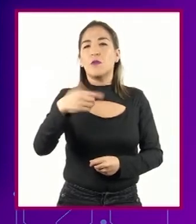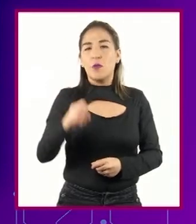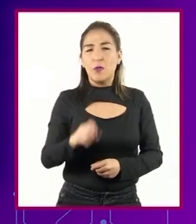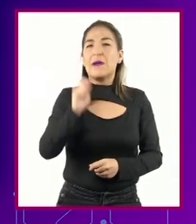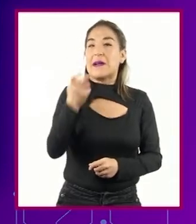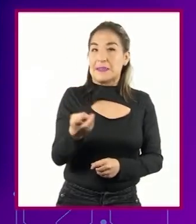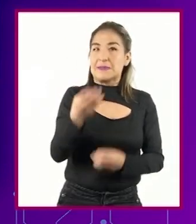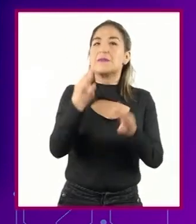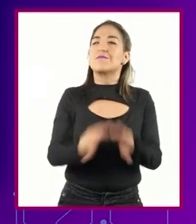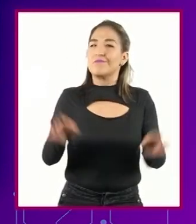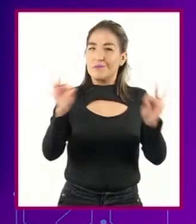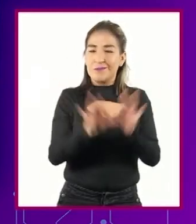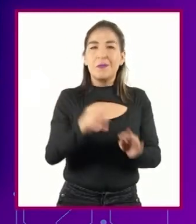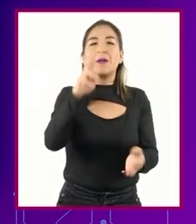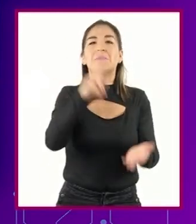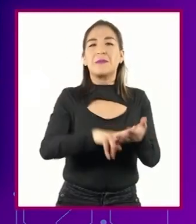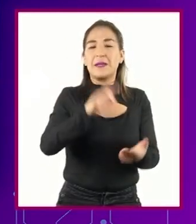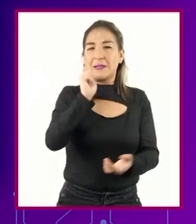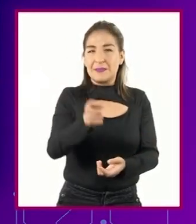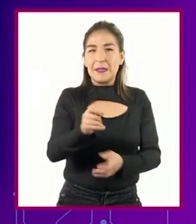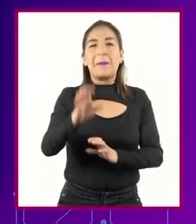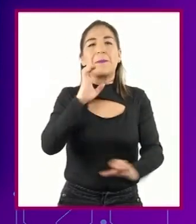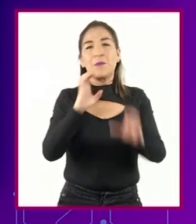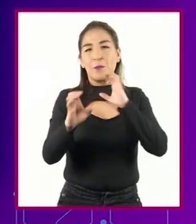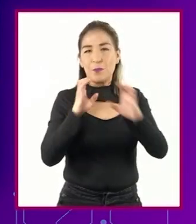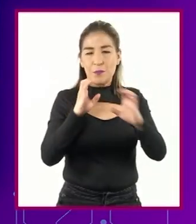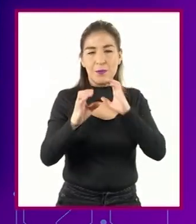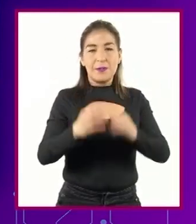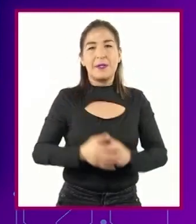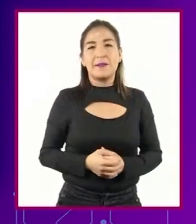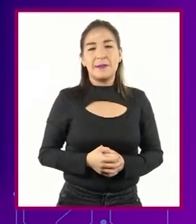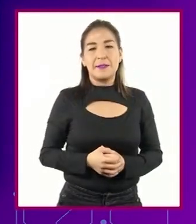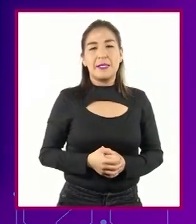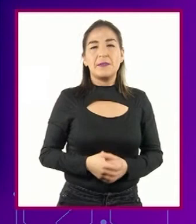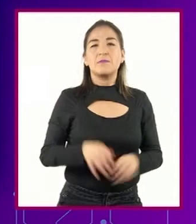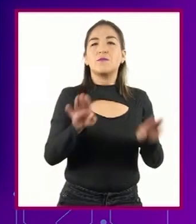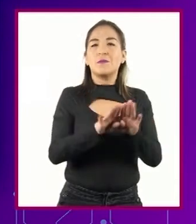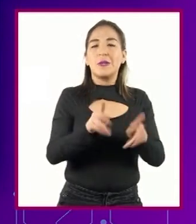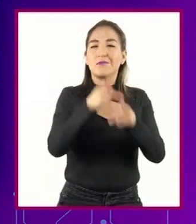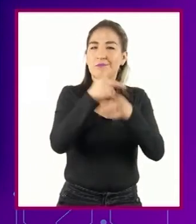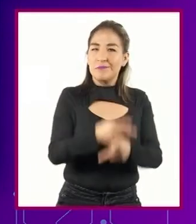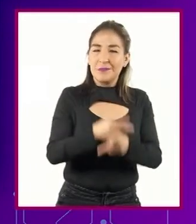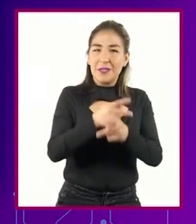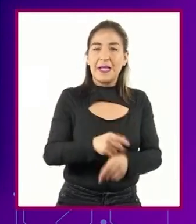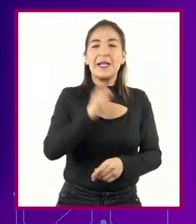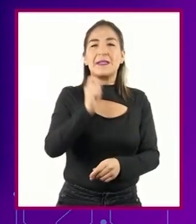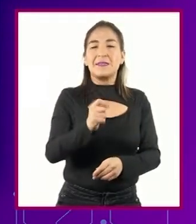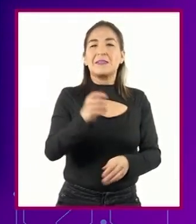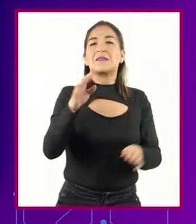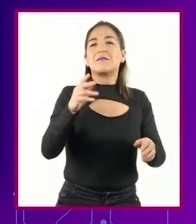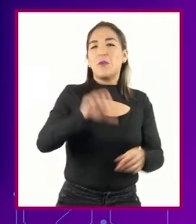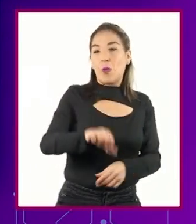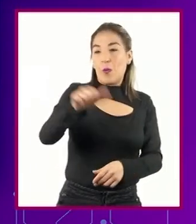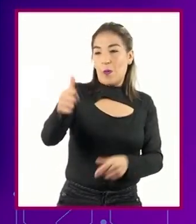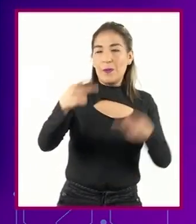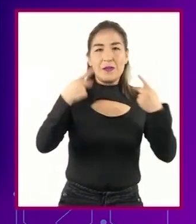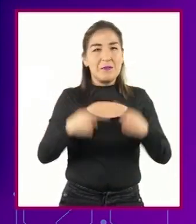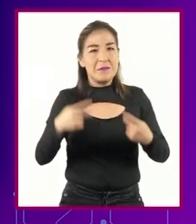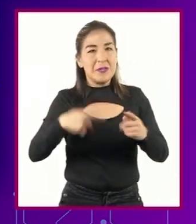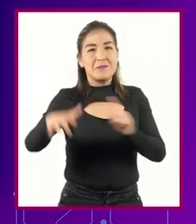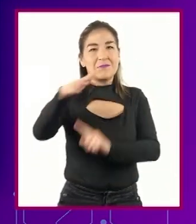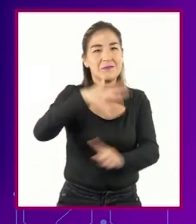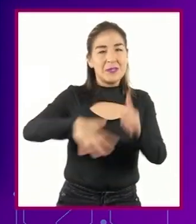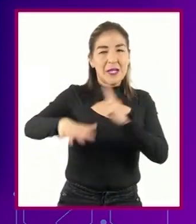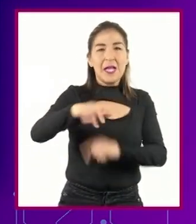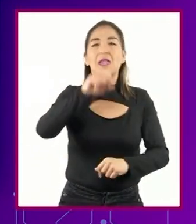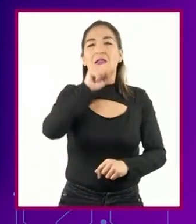favorece valores como la comunicación, la tolerancia hacia los demás y la capacidad